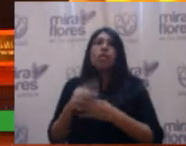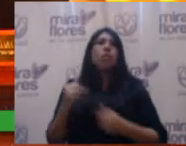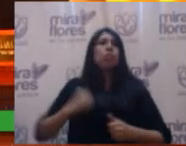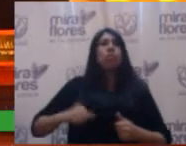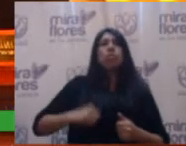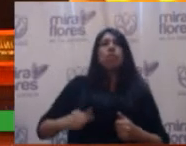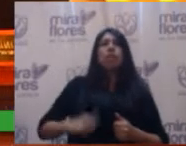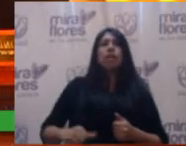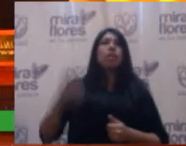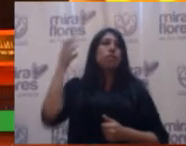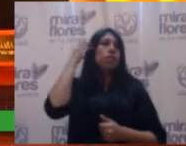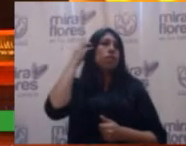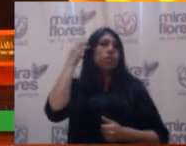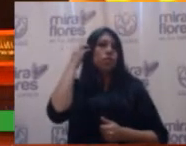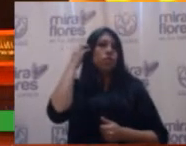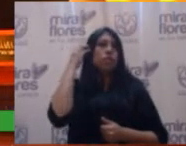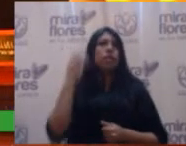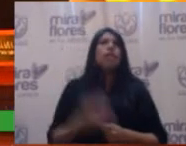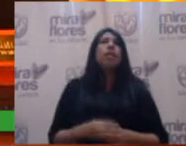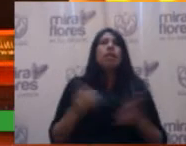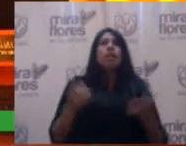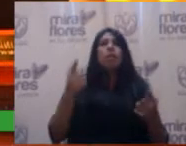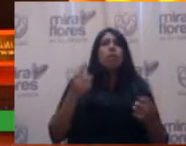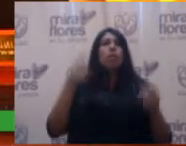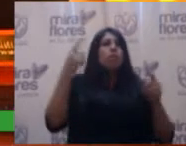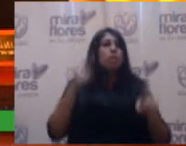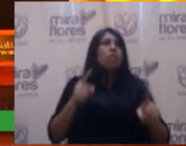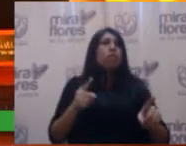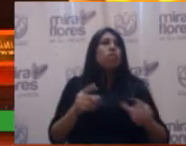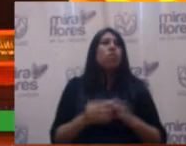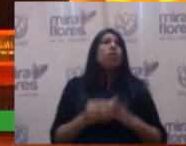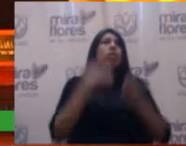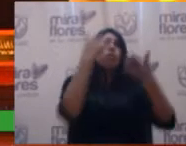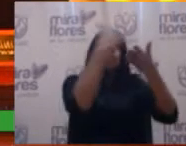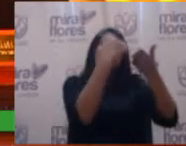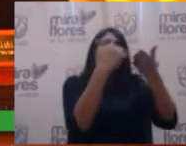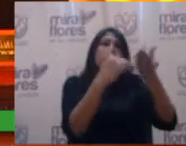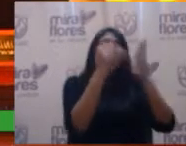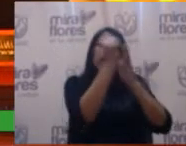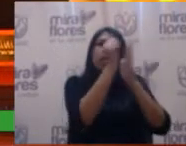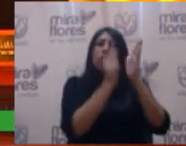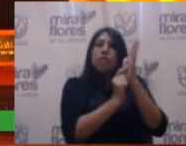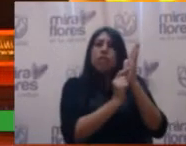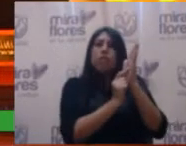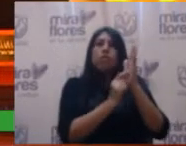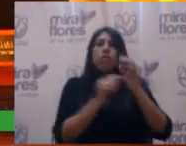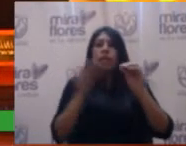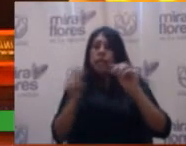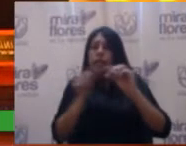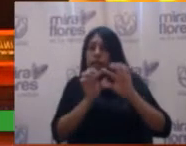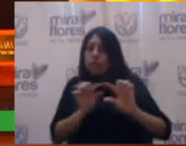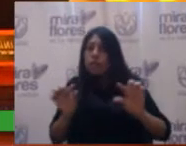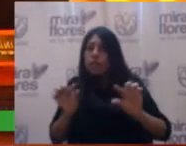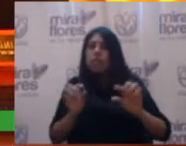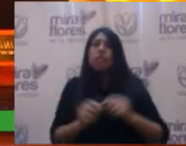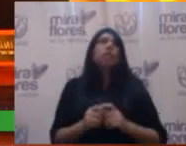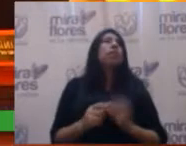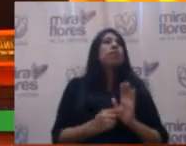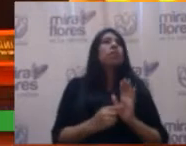Municipalidad Distrital de Miraflores, de acuerdo con el detalle de los artículos especificados en el anexo que forma parte de la presente